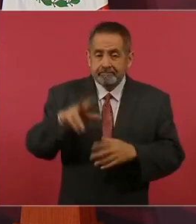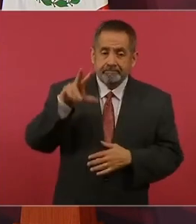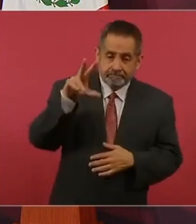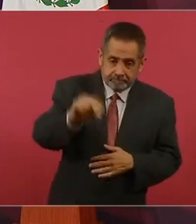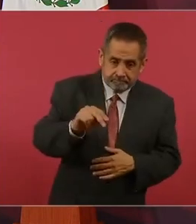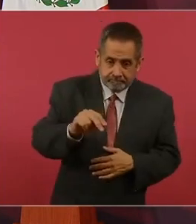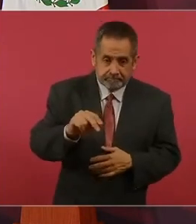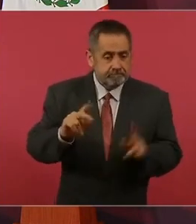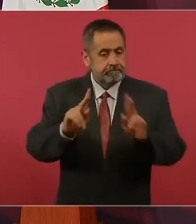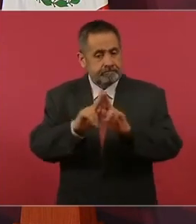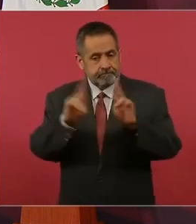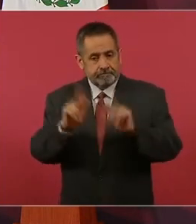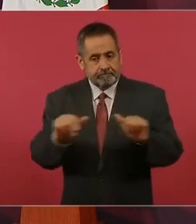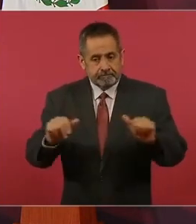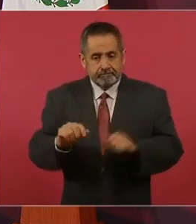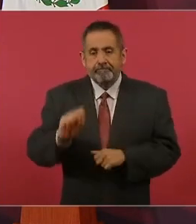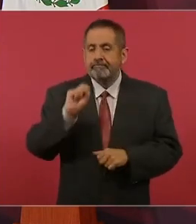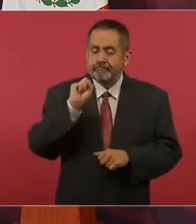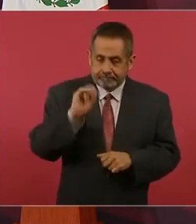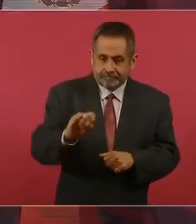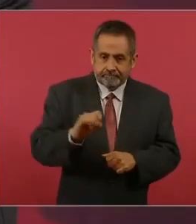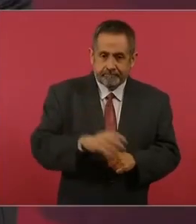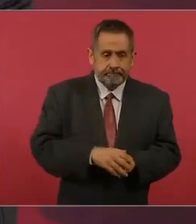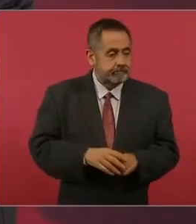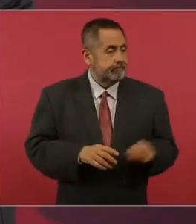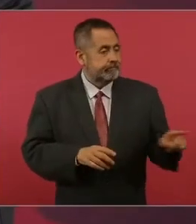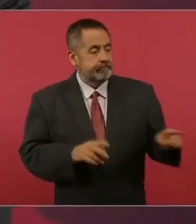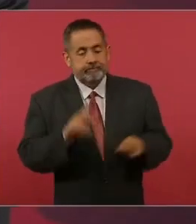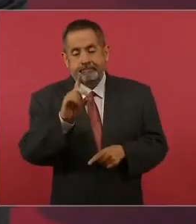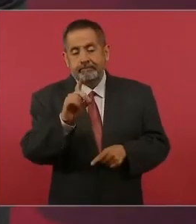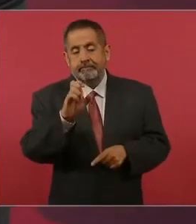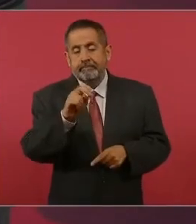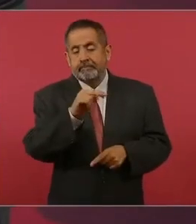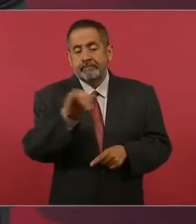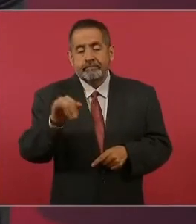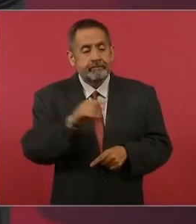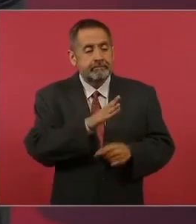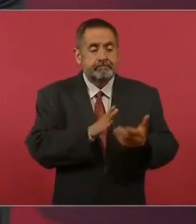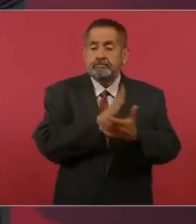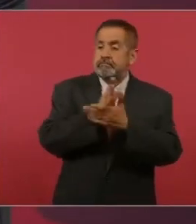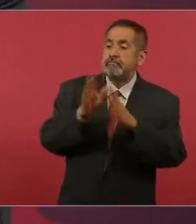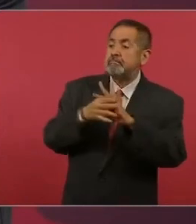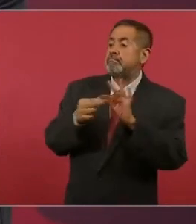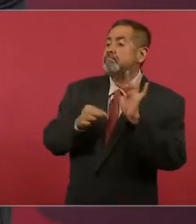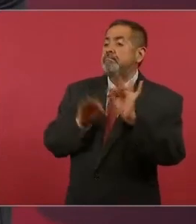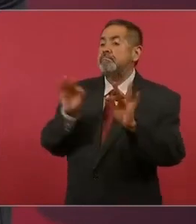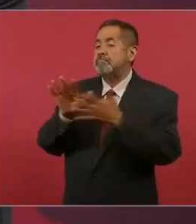paz, que ya Denise no siga polarizando.